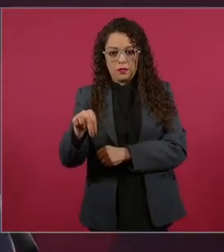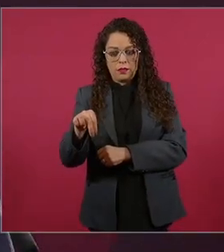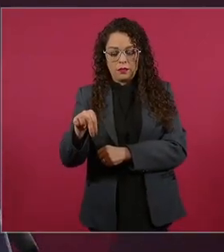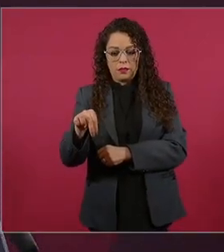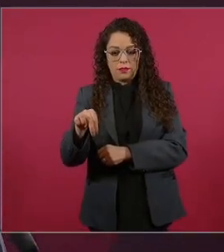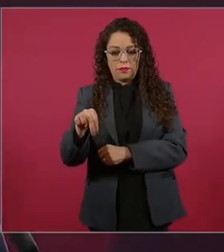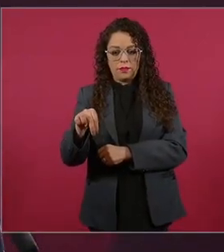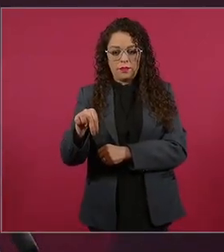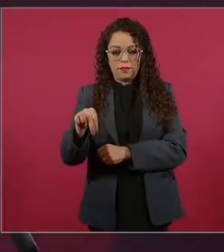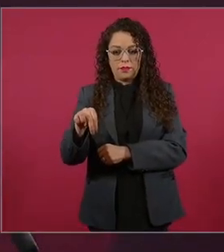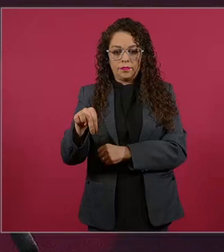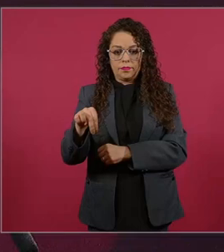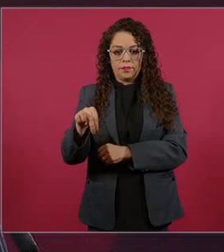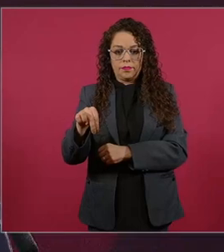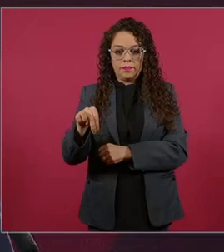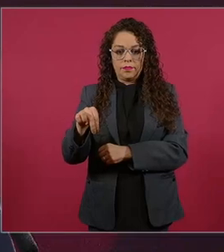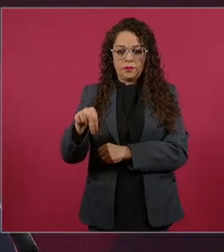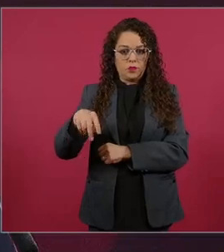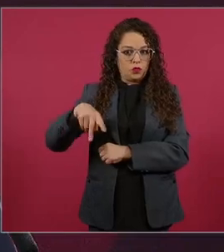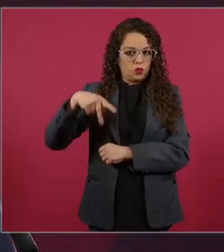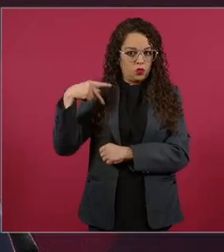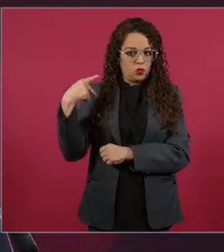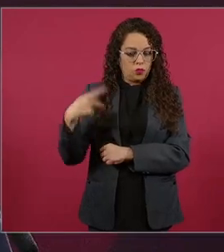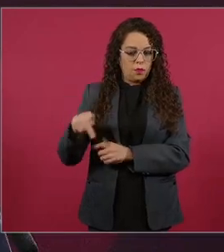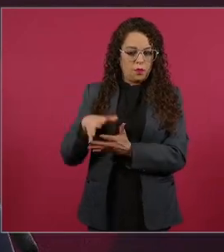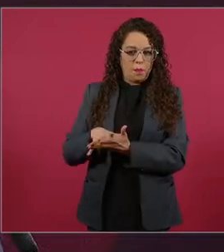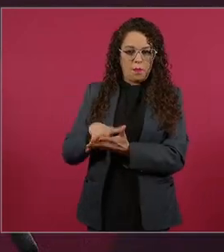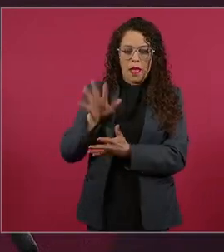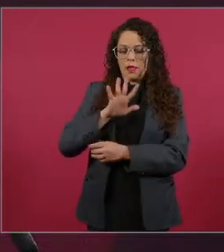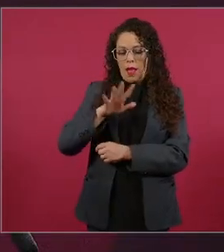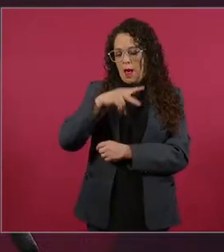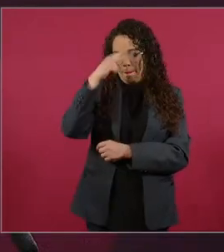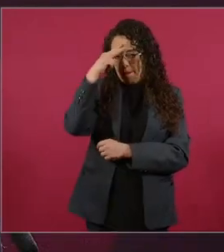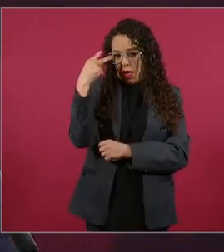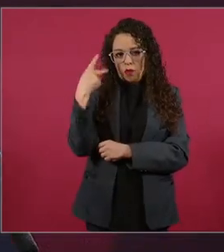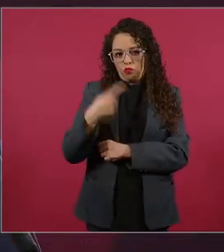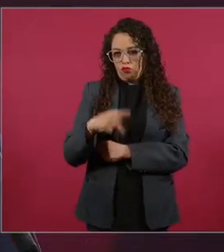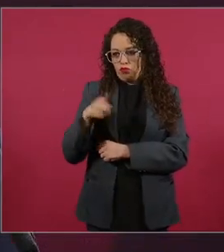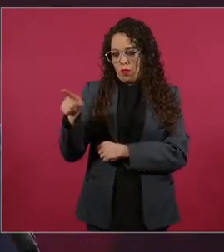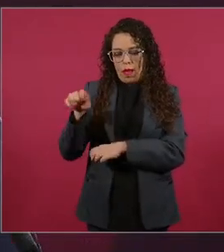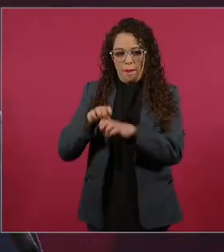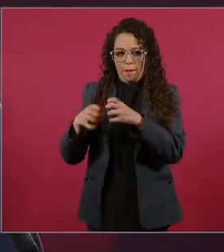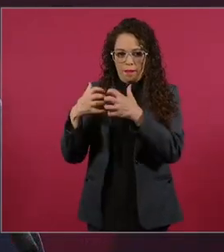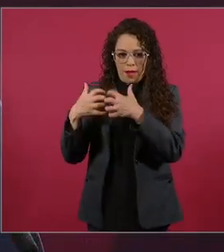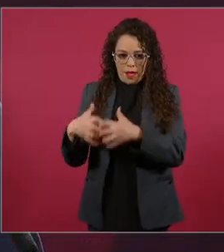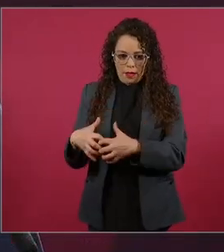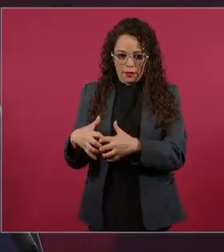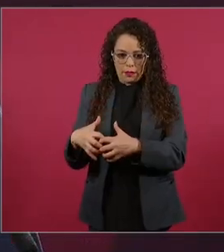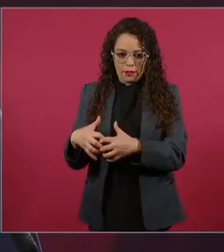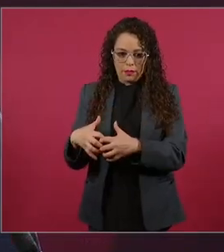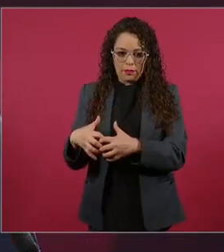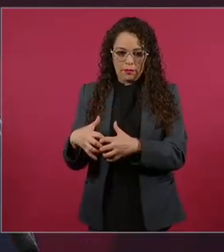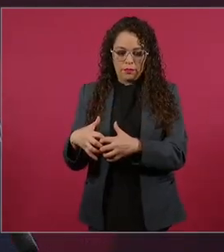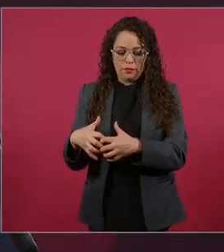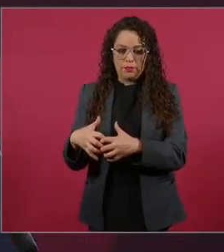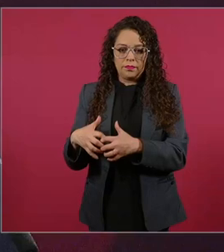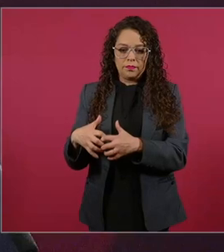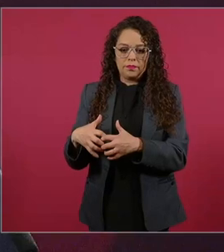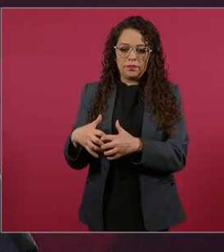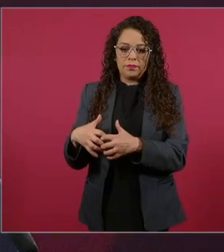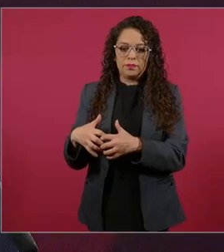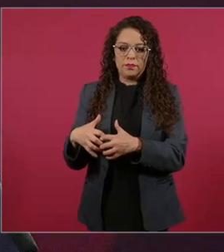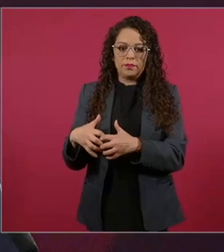mayoritariamente del Estado mexicano. Eso ya